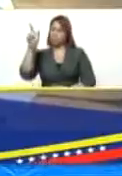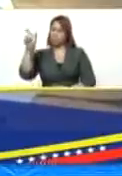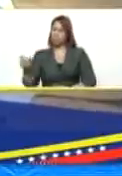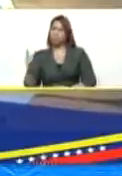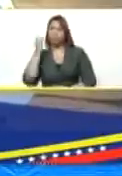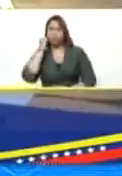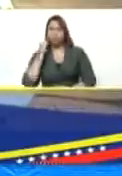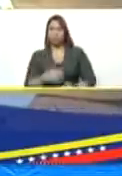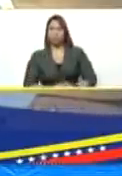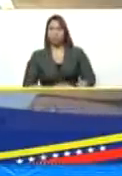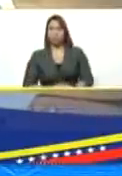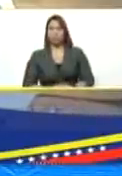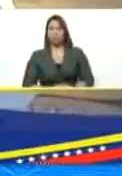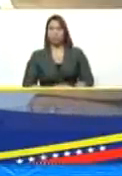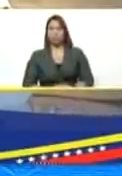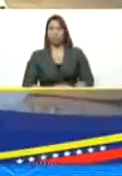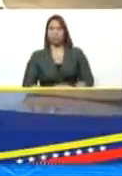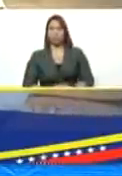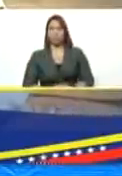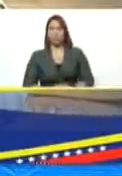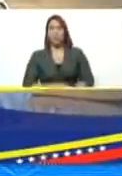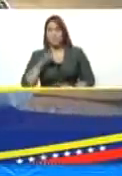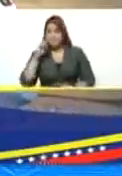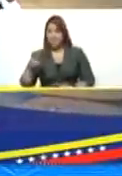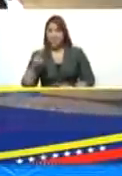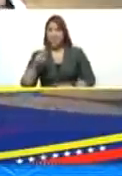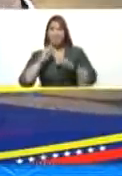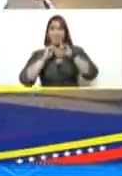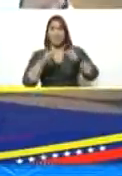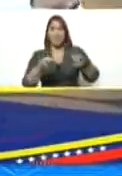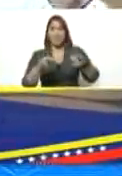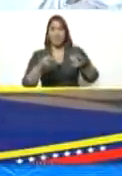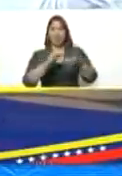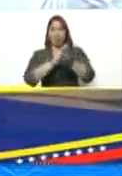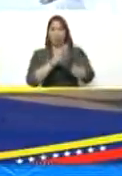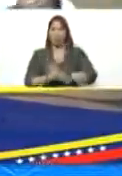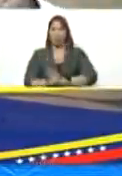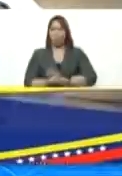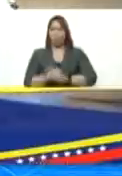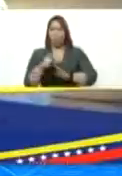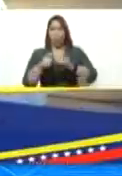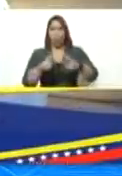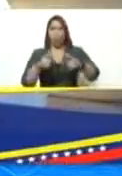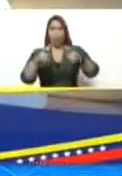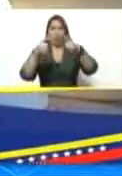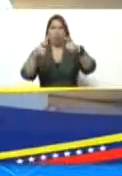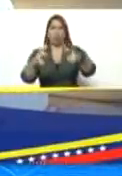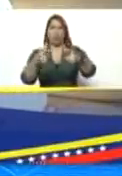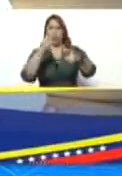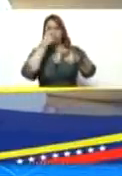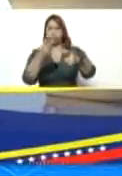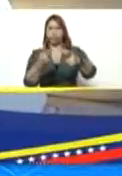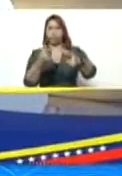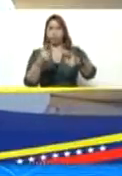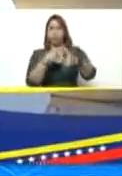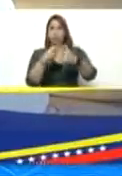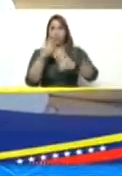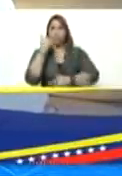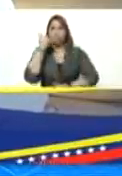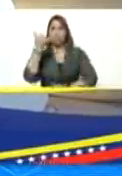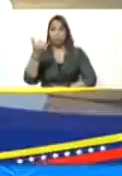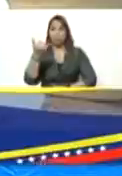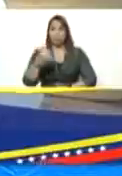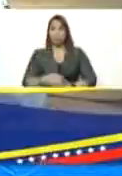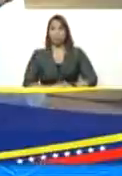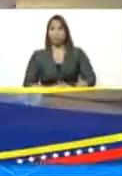muy deteriorada. Vi unos huecos que abrieron y los dejaron abandonados, y entonces llamé por radio